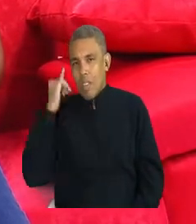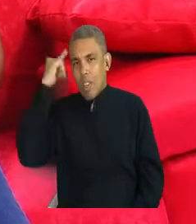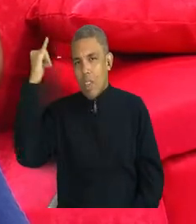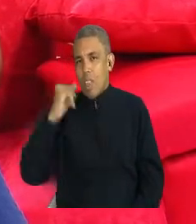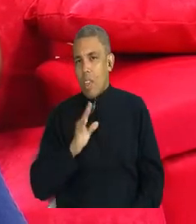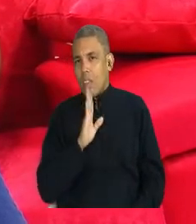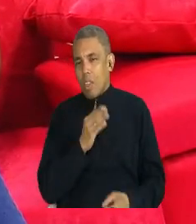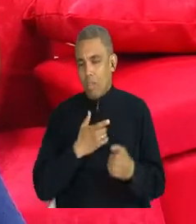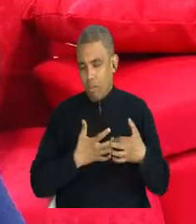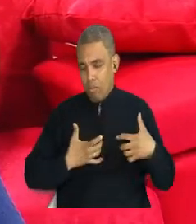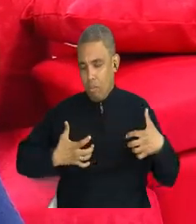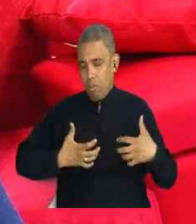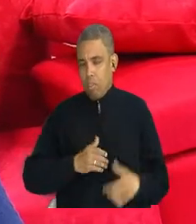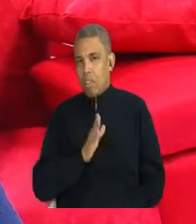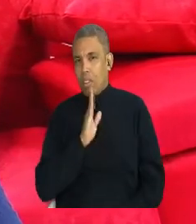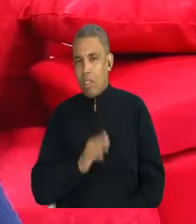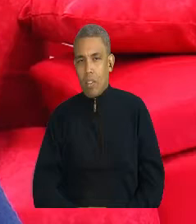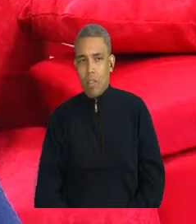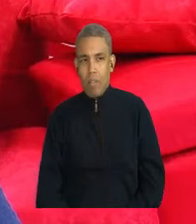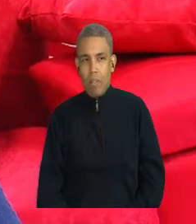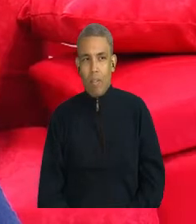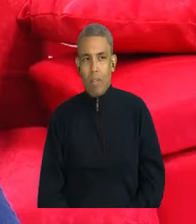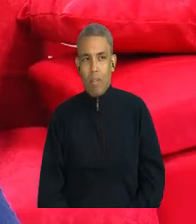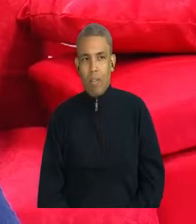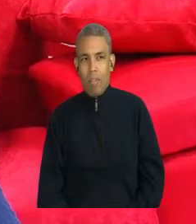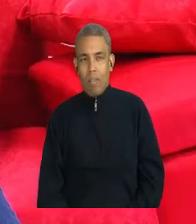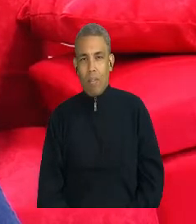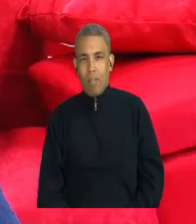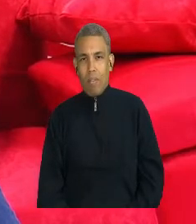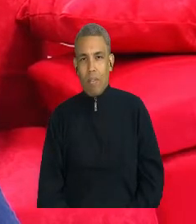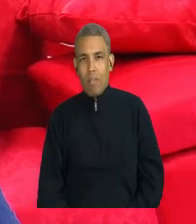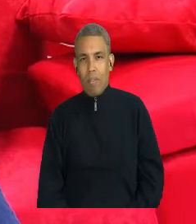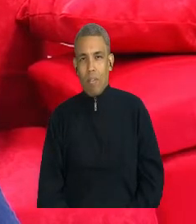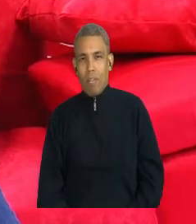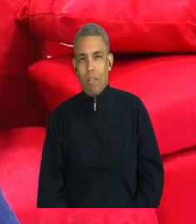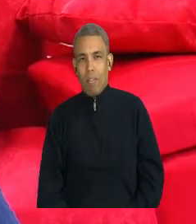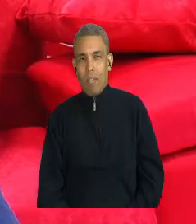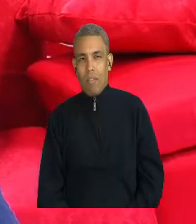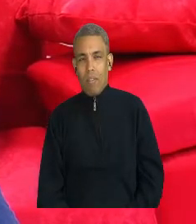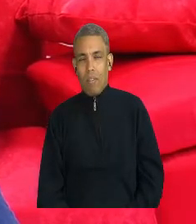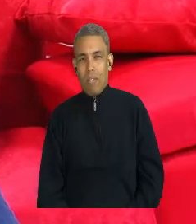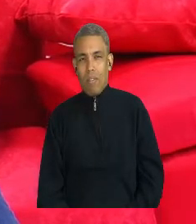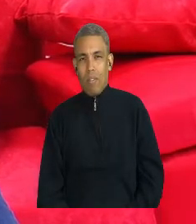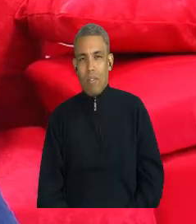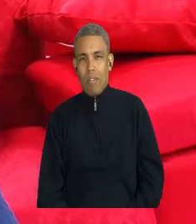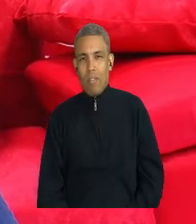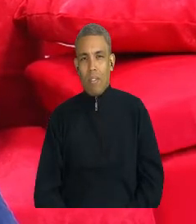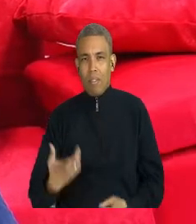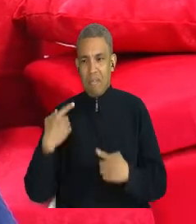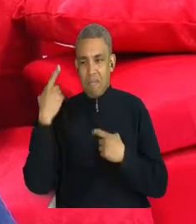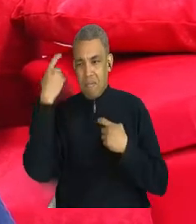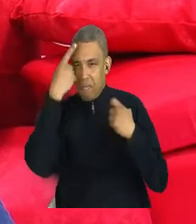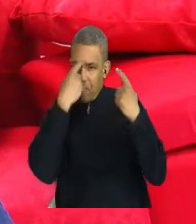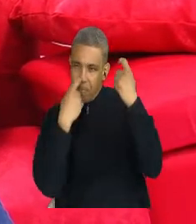Aunque la gente me diga que somos polos opuestos, yo la quiero, yo la amo y la pienso todo el tiempo.